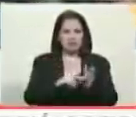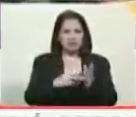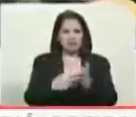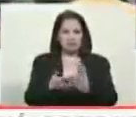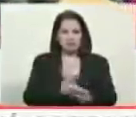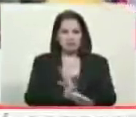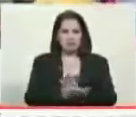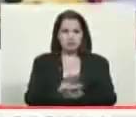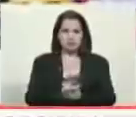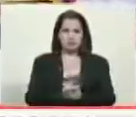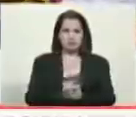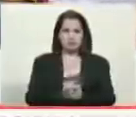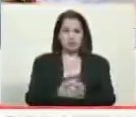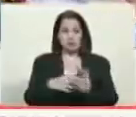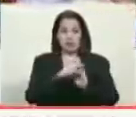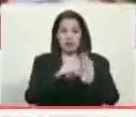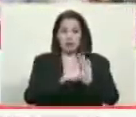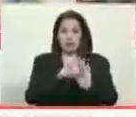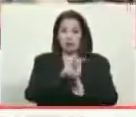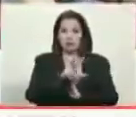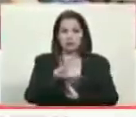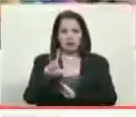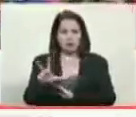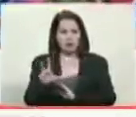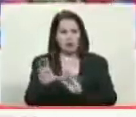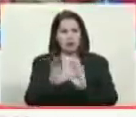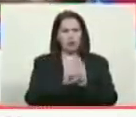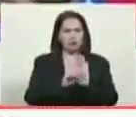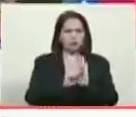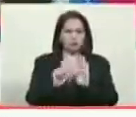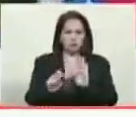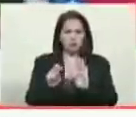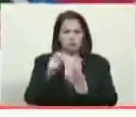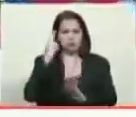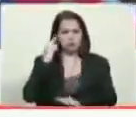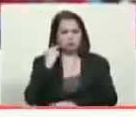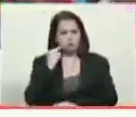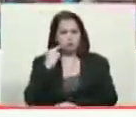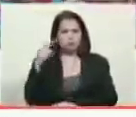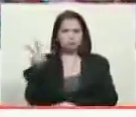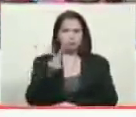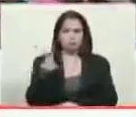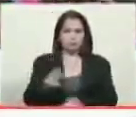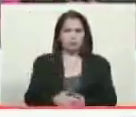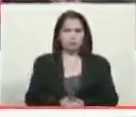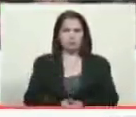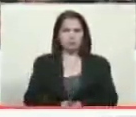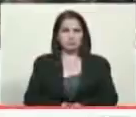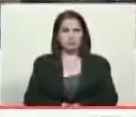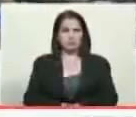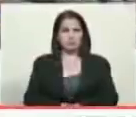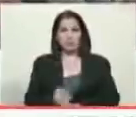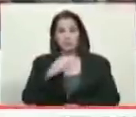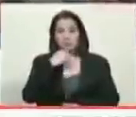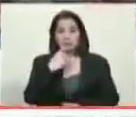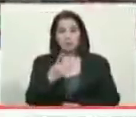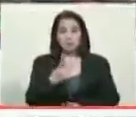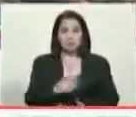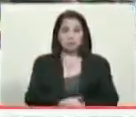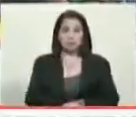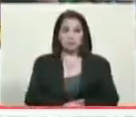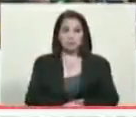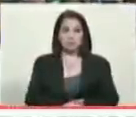en el artículo 233 de la Constitución de la República Bolivariana de Venezuela. Para decir que